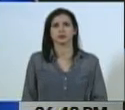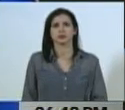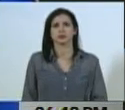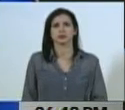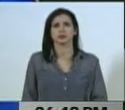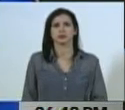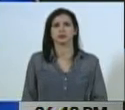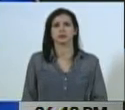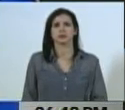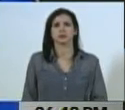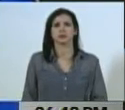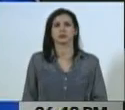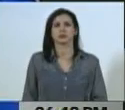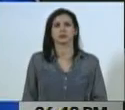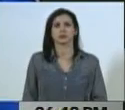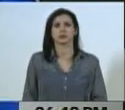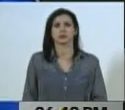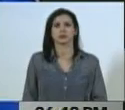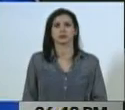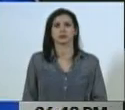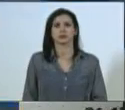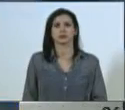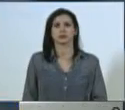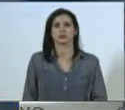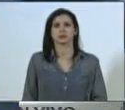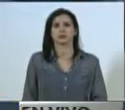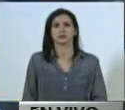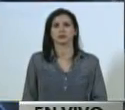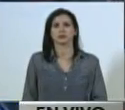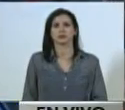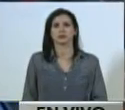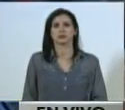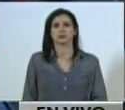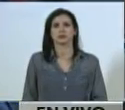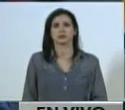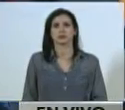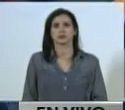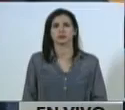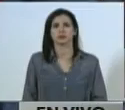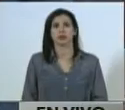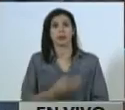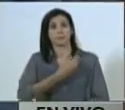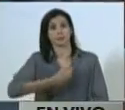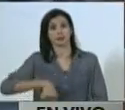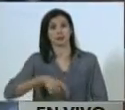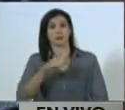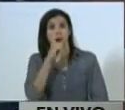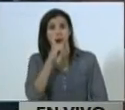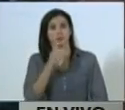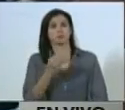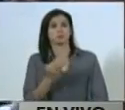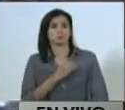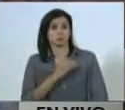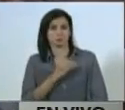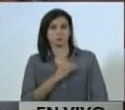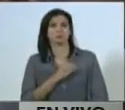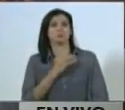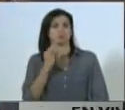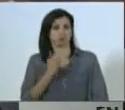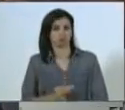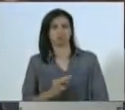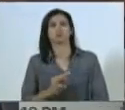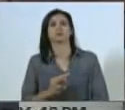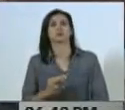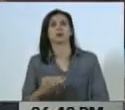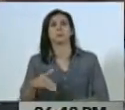a bigger role in the process going forward. Y el presidente Maduro me ha garantizado que el ministro